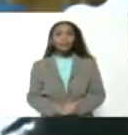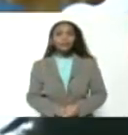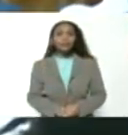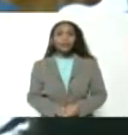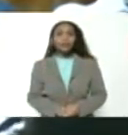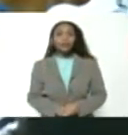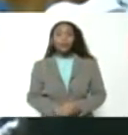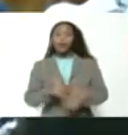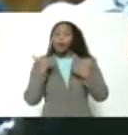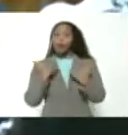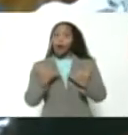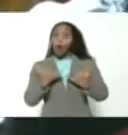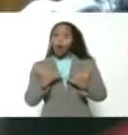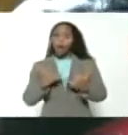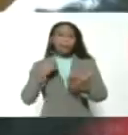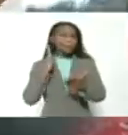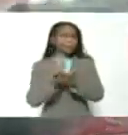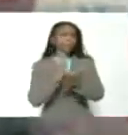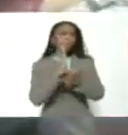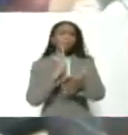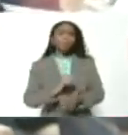Por ahora y para siempre.